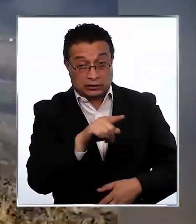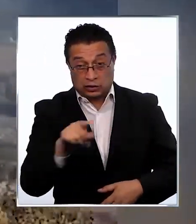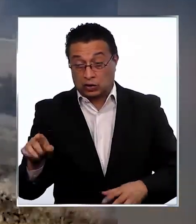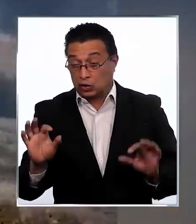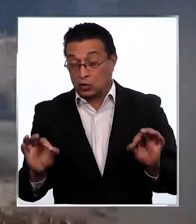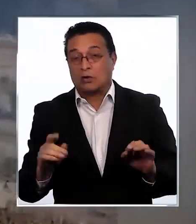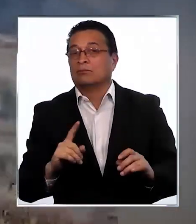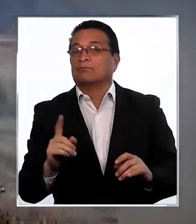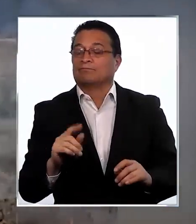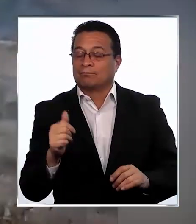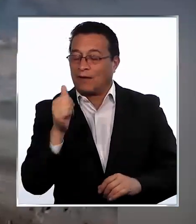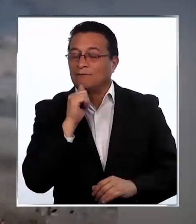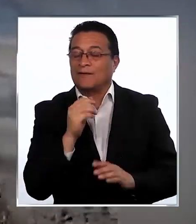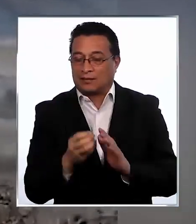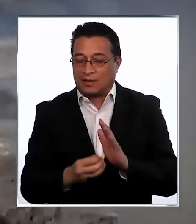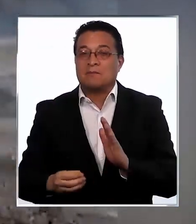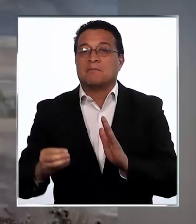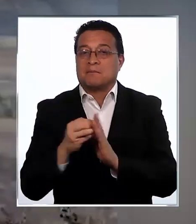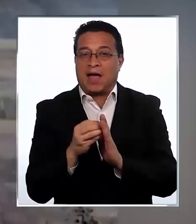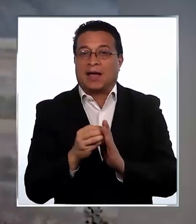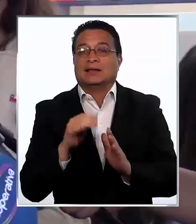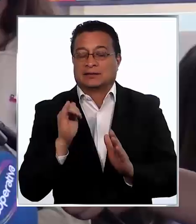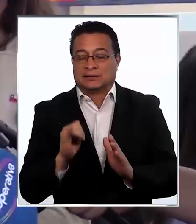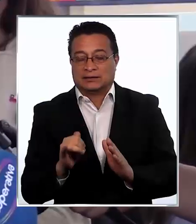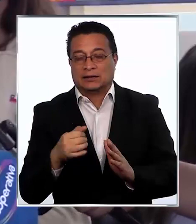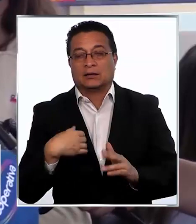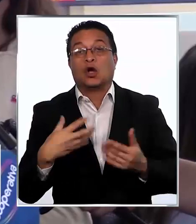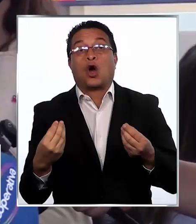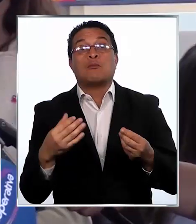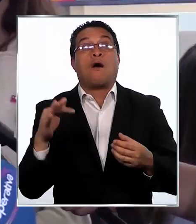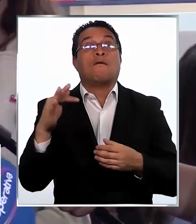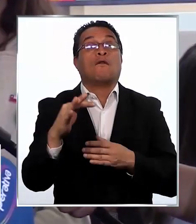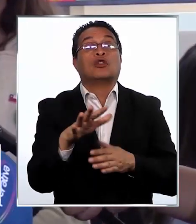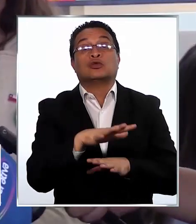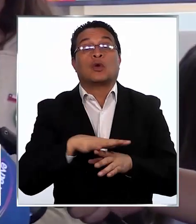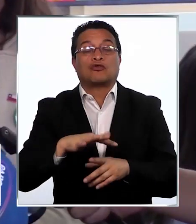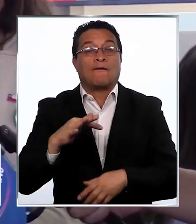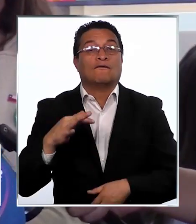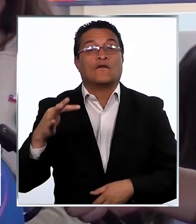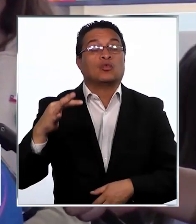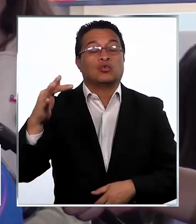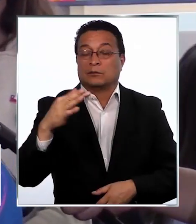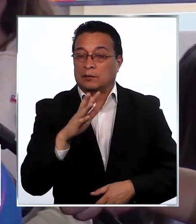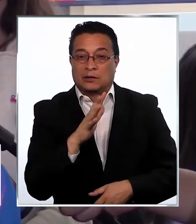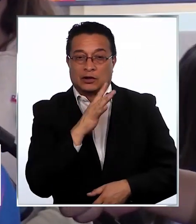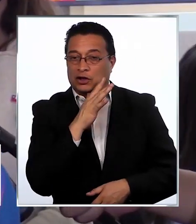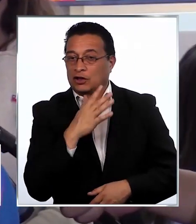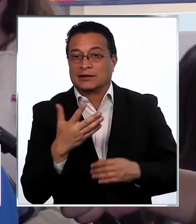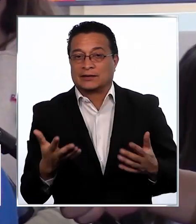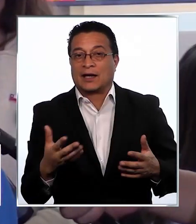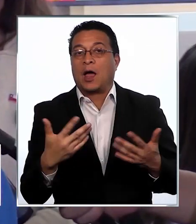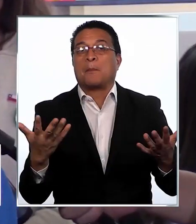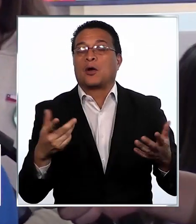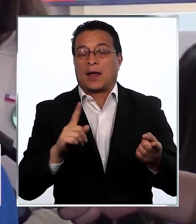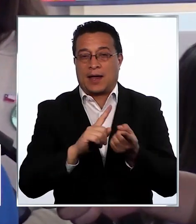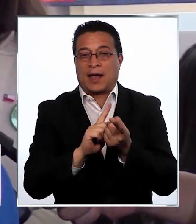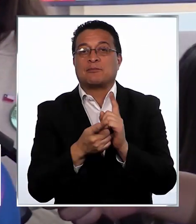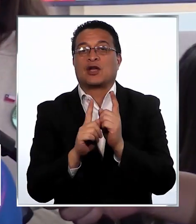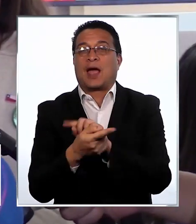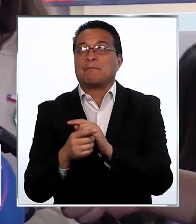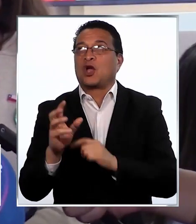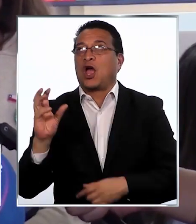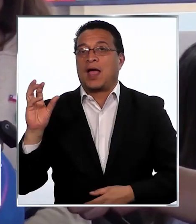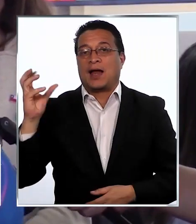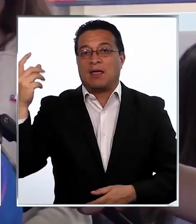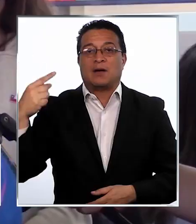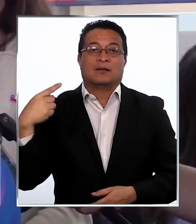los recursos nunca van a ser suficientes. No sabemos cómo van a ser las condiciones futuras en los años vineros, básicamente por los cambios